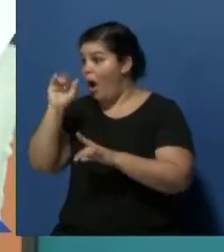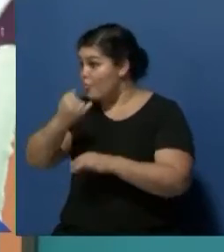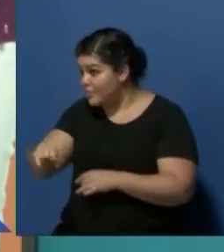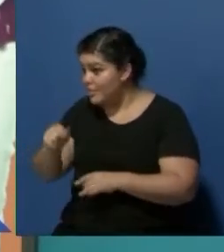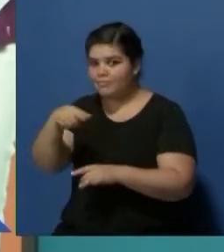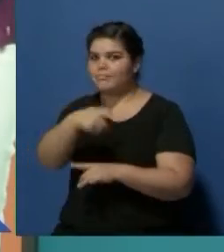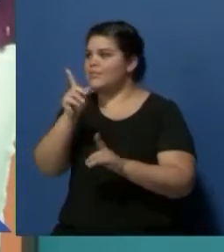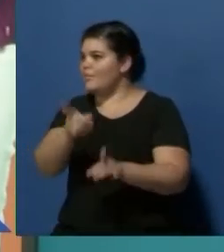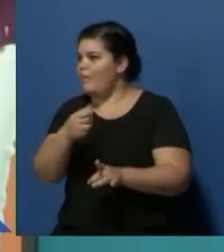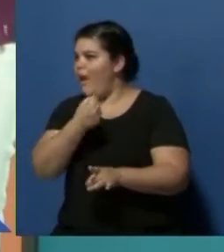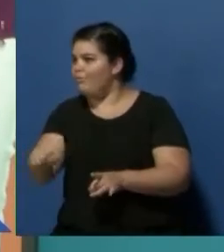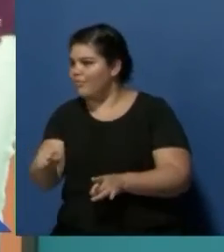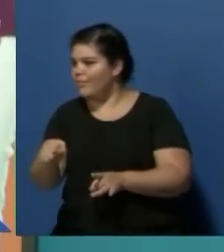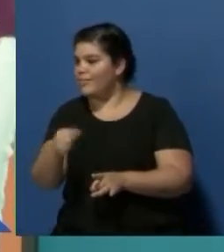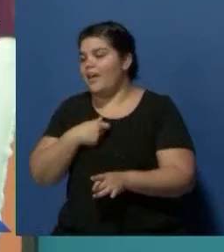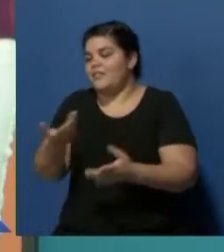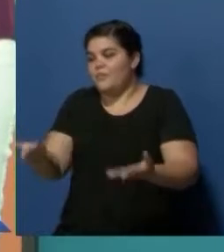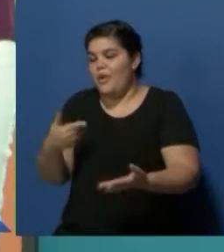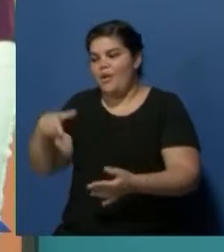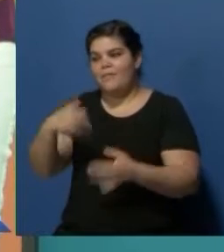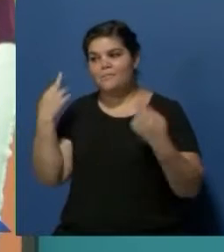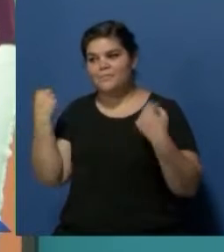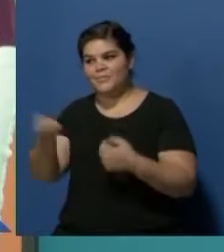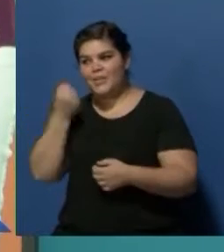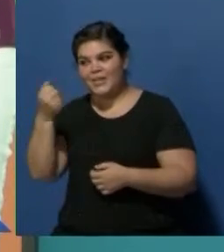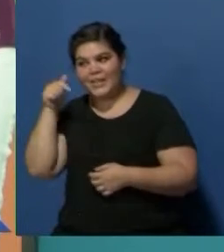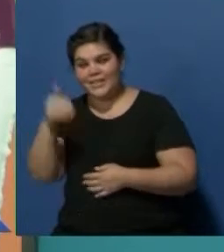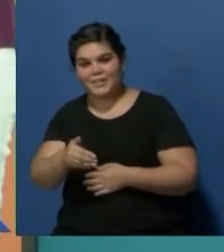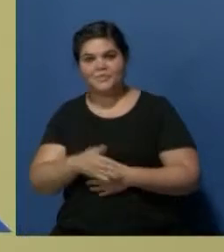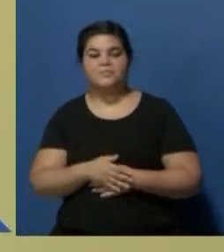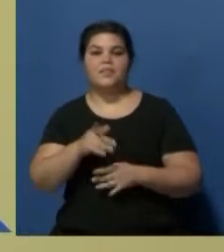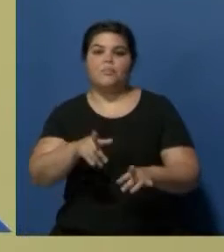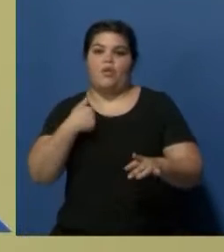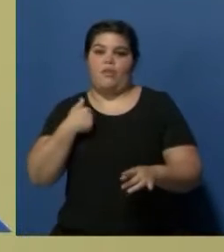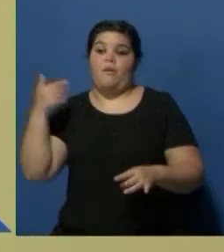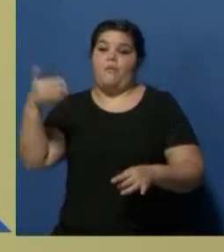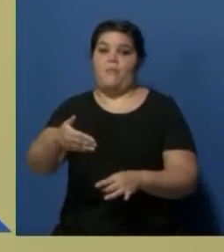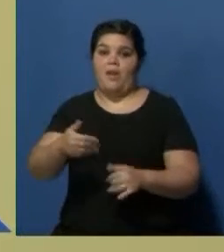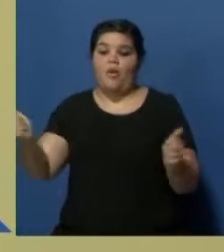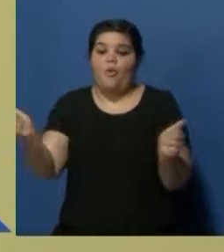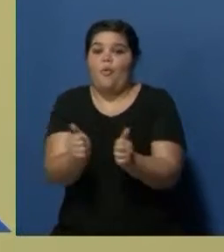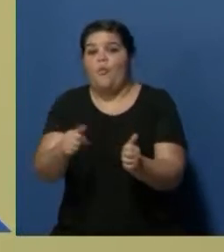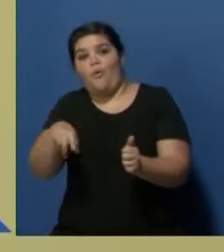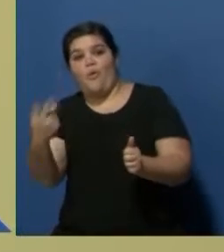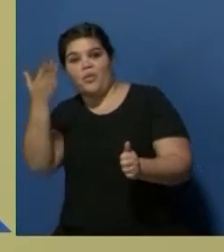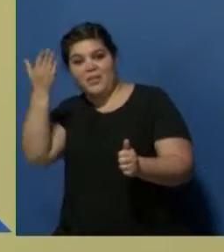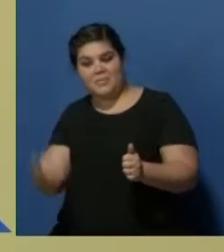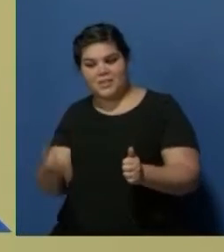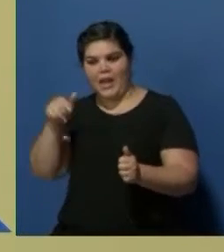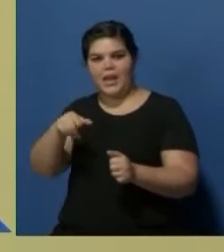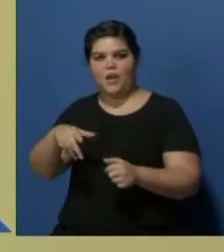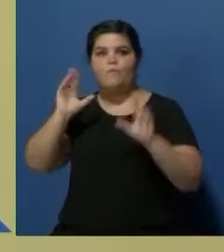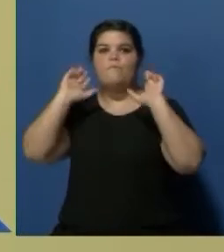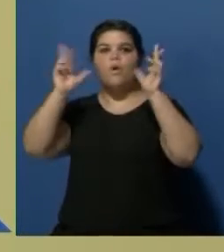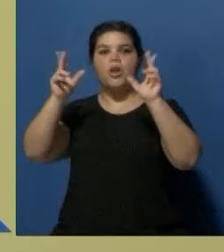ausencias juntas. Así que, bueno, hay que aprovecharlo la vez que está acá. Bueno, la vez que vengo acá traigo una entrevista. Muy bien. A un referente del